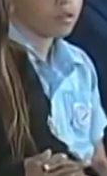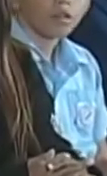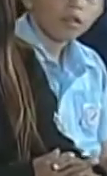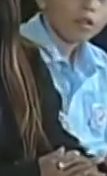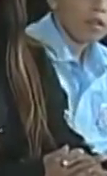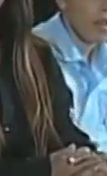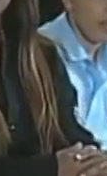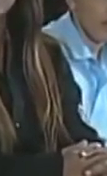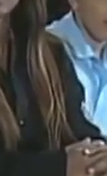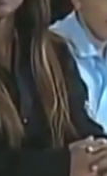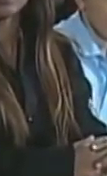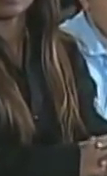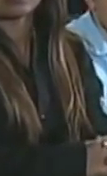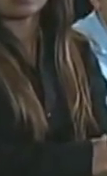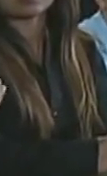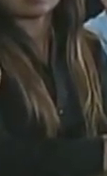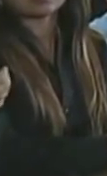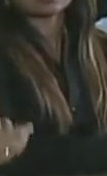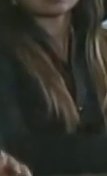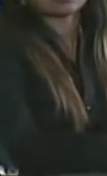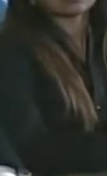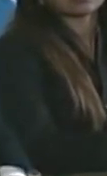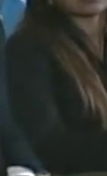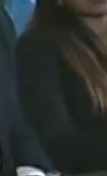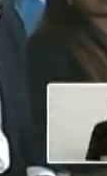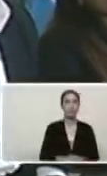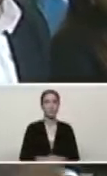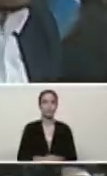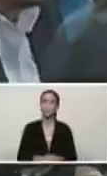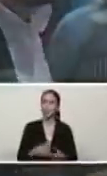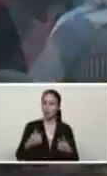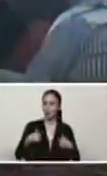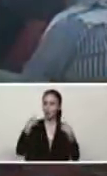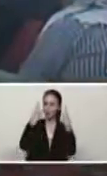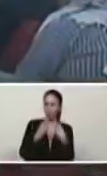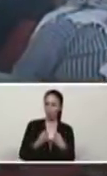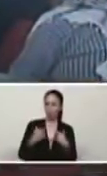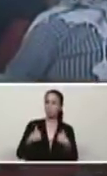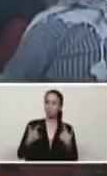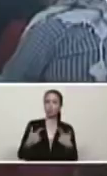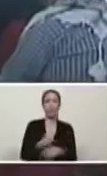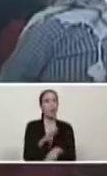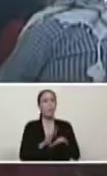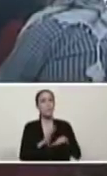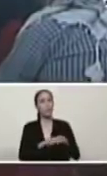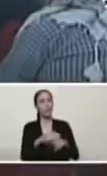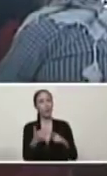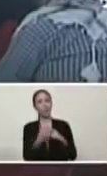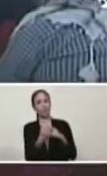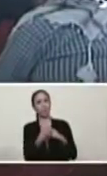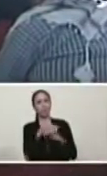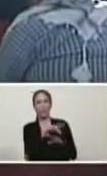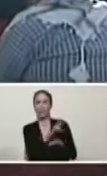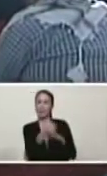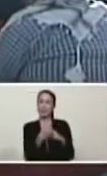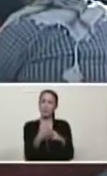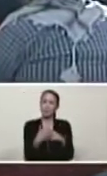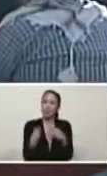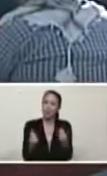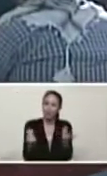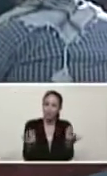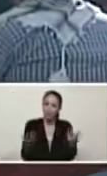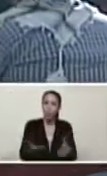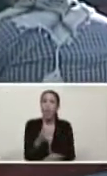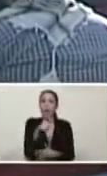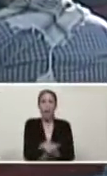Esta es una pregunta para el presidente Nicolás Maduro. Yo me pregunto, ¿por qué atacan a Venezuela? ¿Qué hizo Venezuela? Venezuela